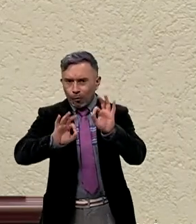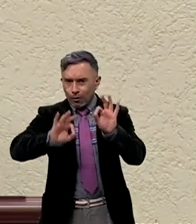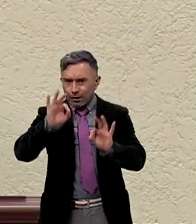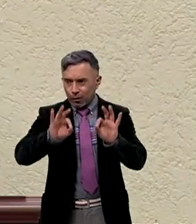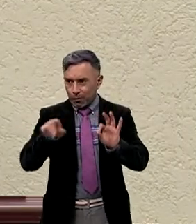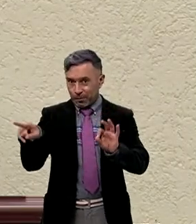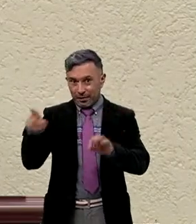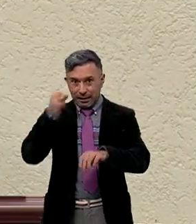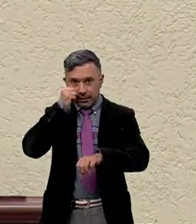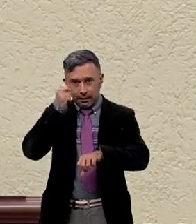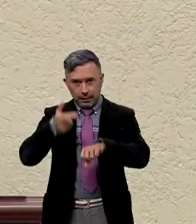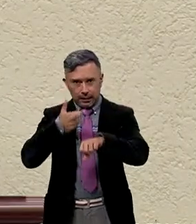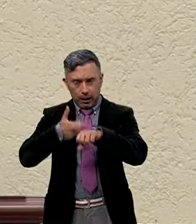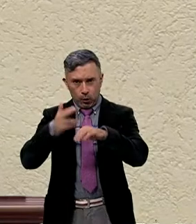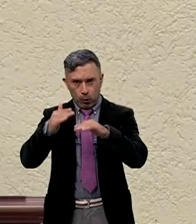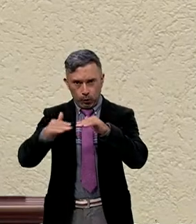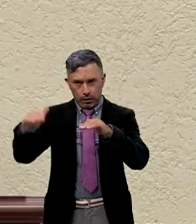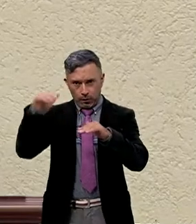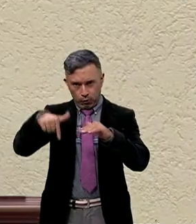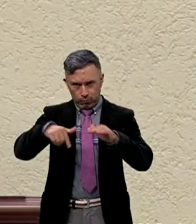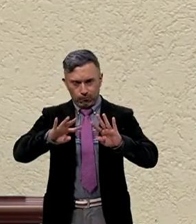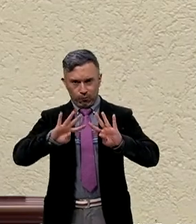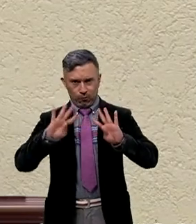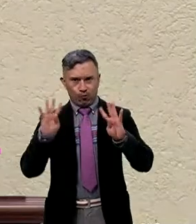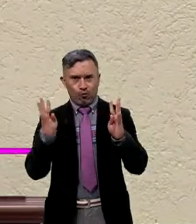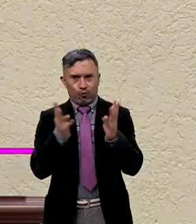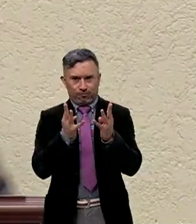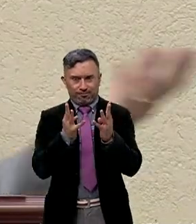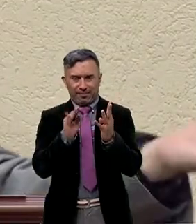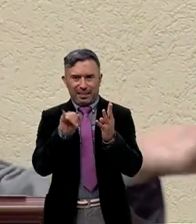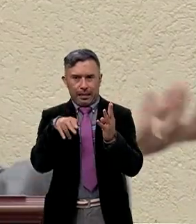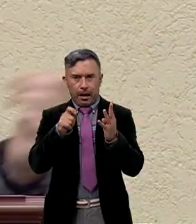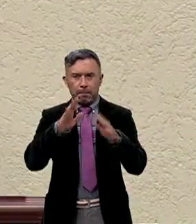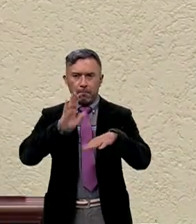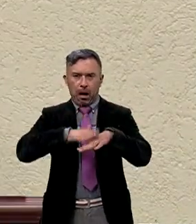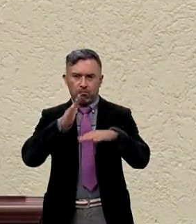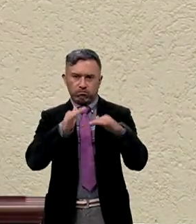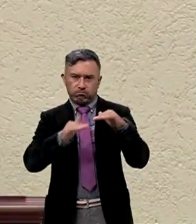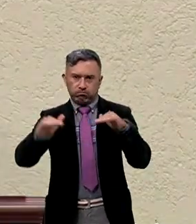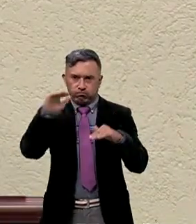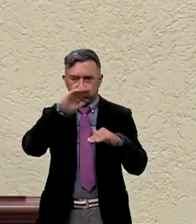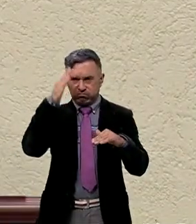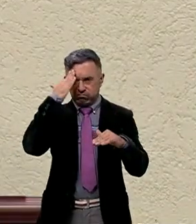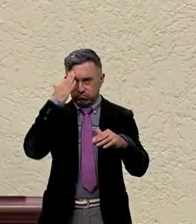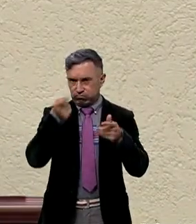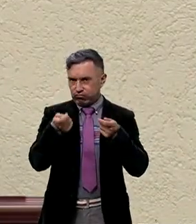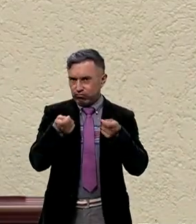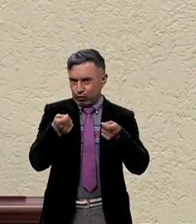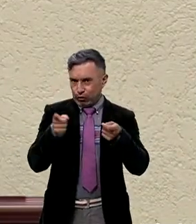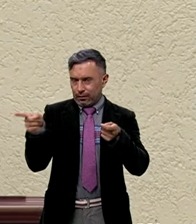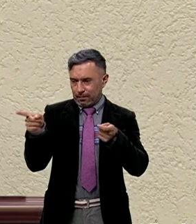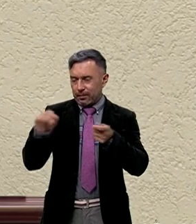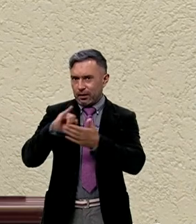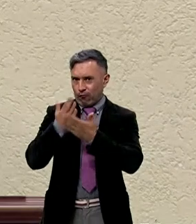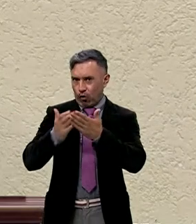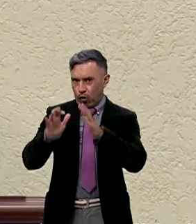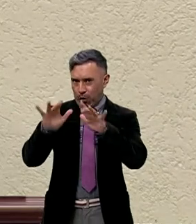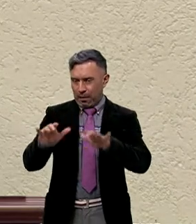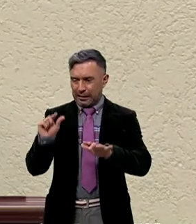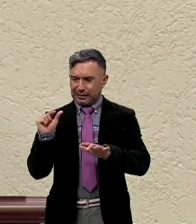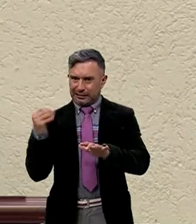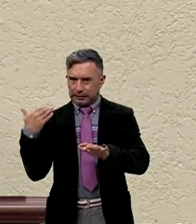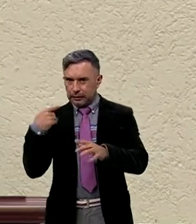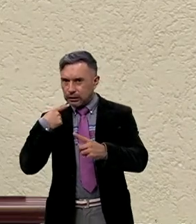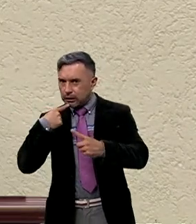presentado a este máximo órgano de dirección del instituto nacional electoral en el informe que recién acabamos de discutir